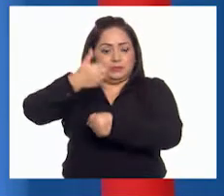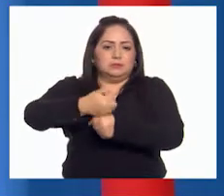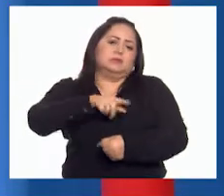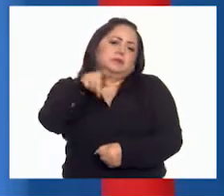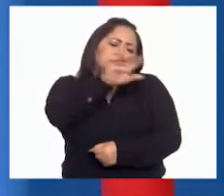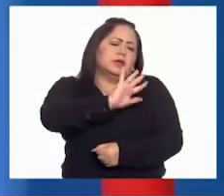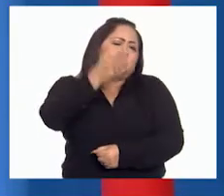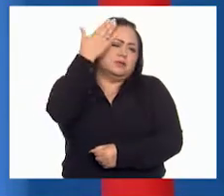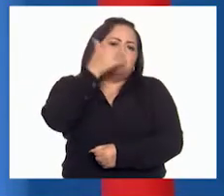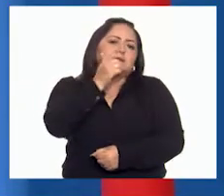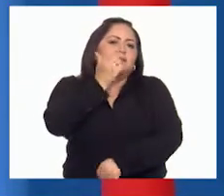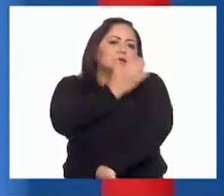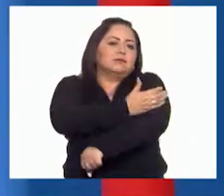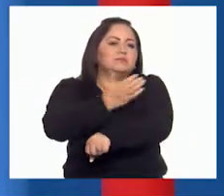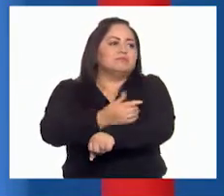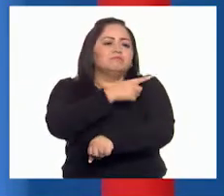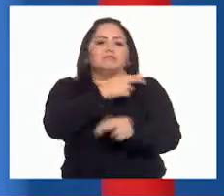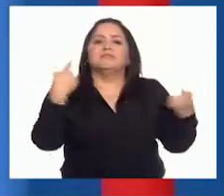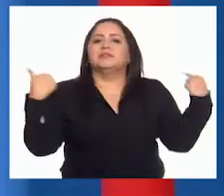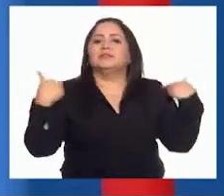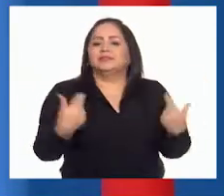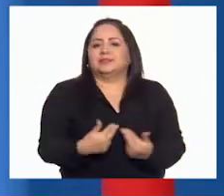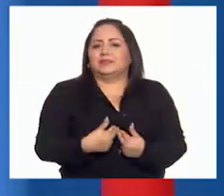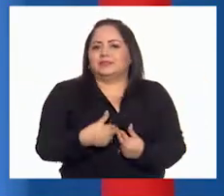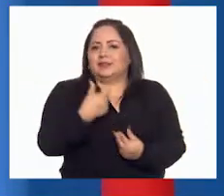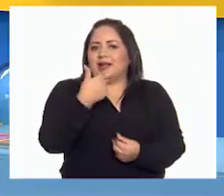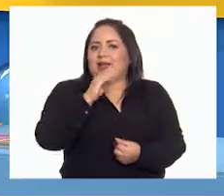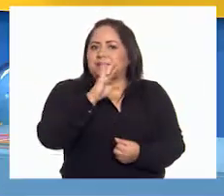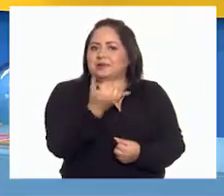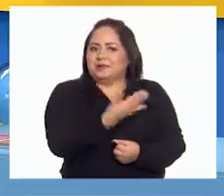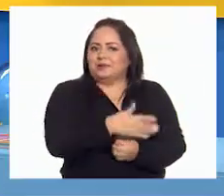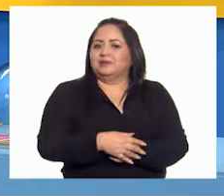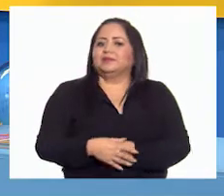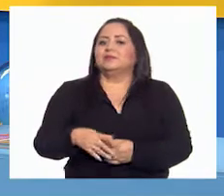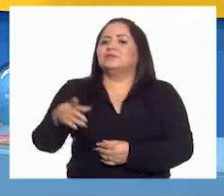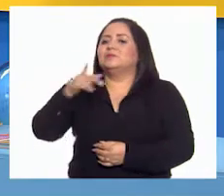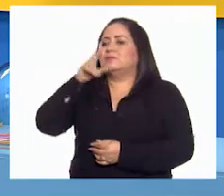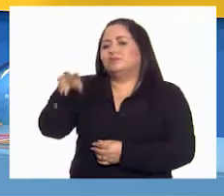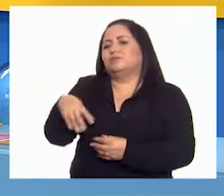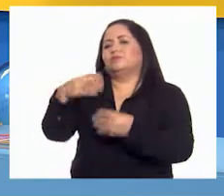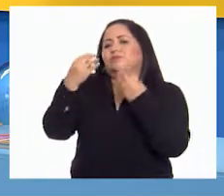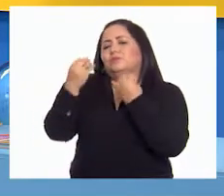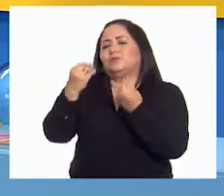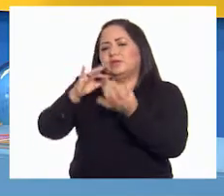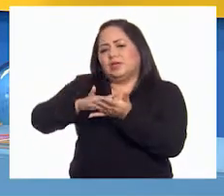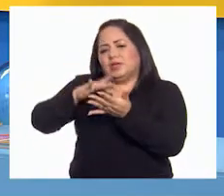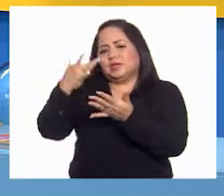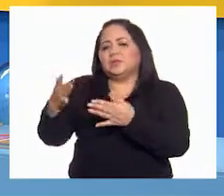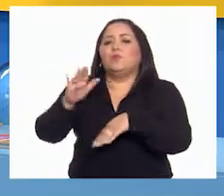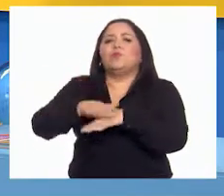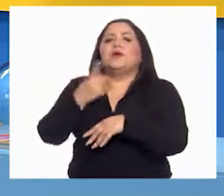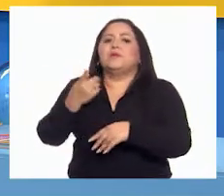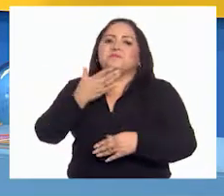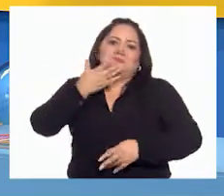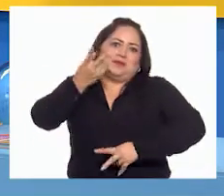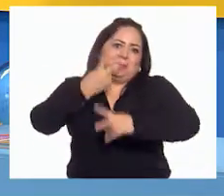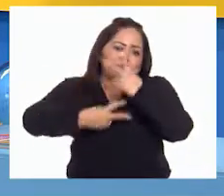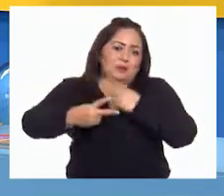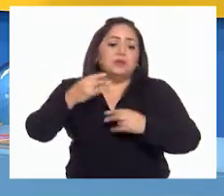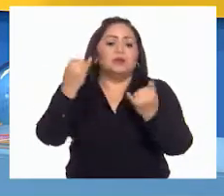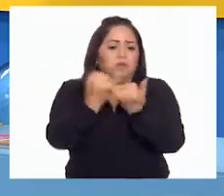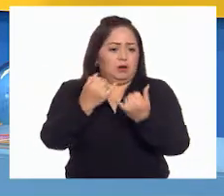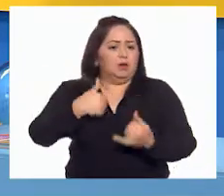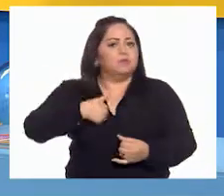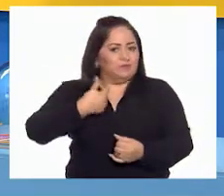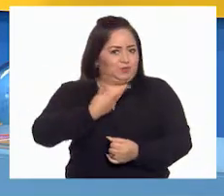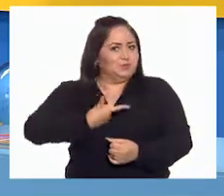como siempre, acompañada de la maestra Gaby Rivas. Bienvenida, Gaby. María, muchísimas gracias por la bienvenida. Y pues a mí también